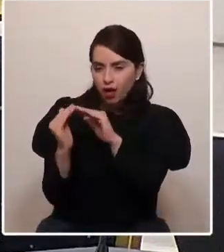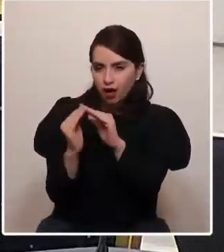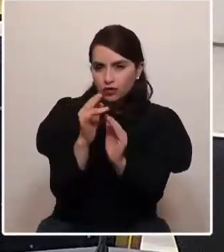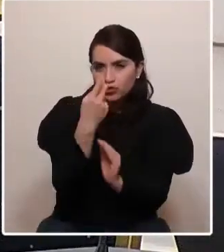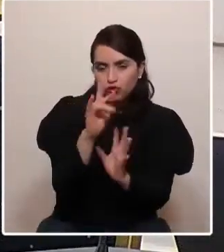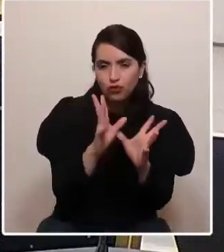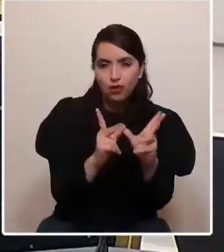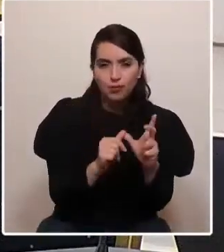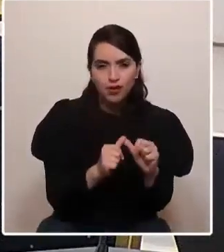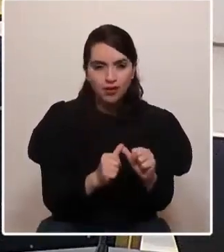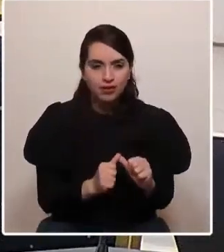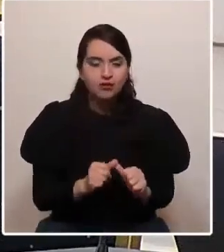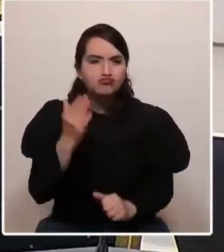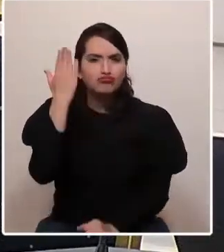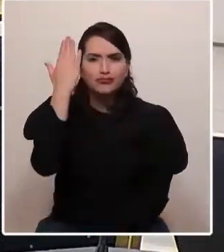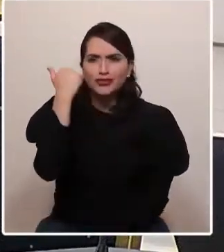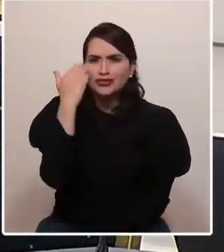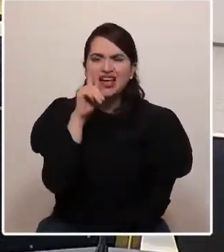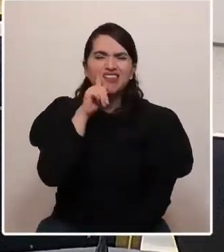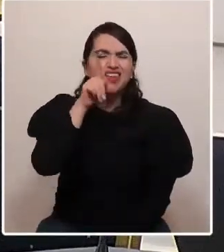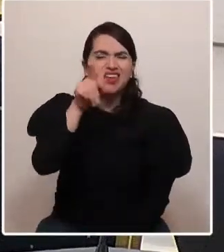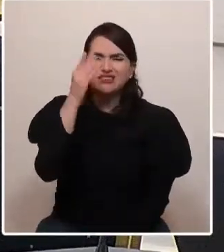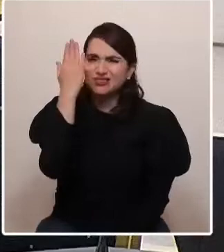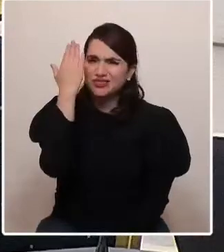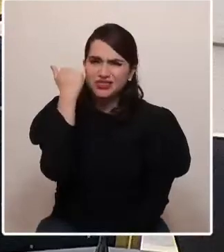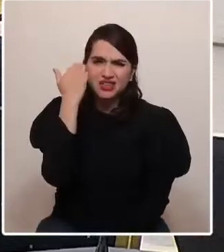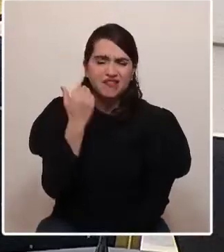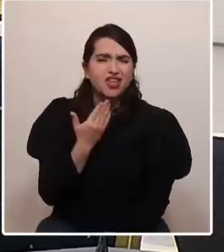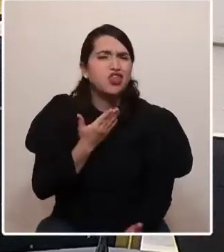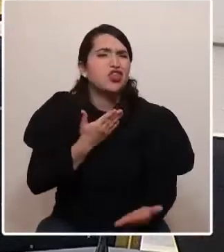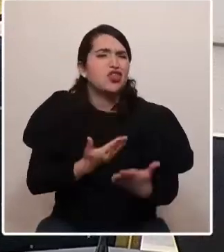familias. No sabía quiénes eran, de